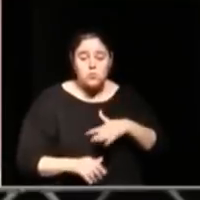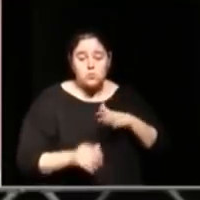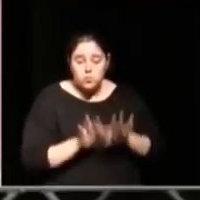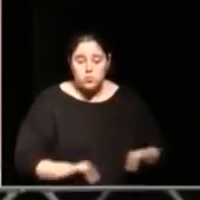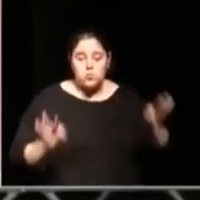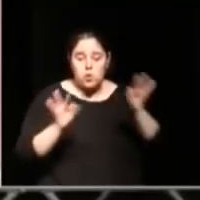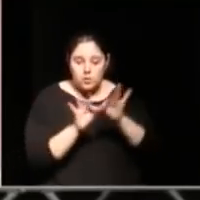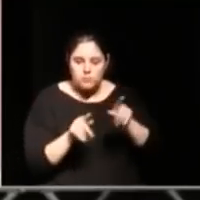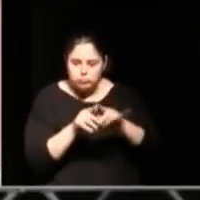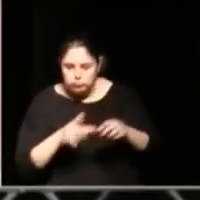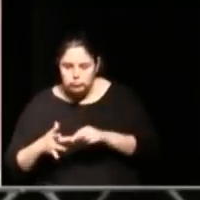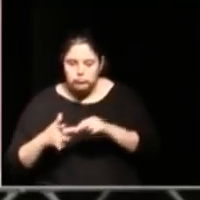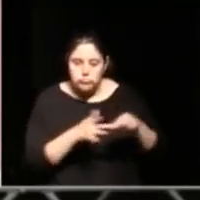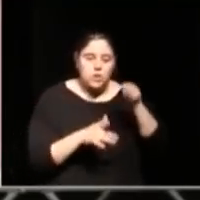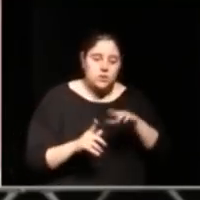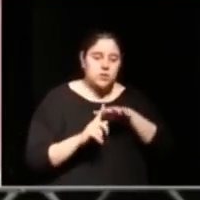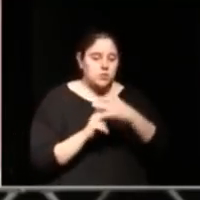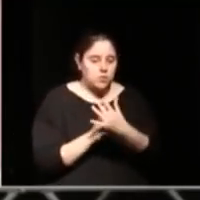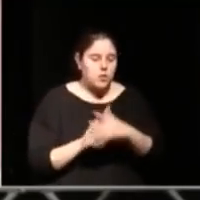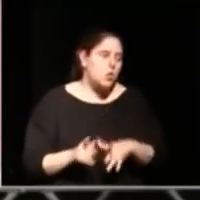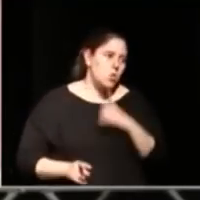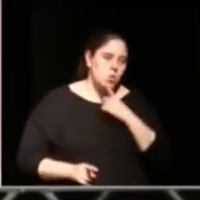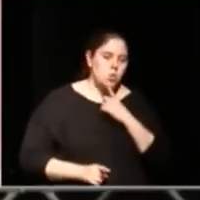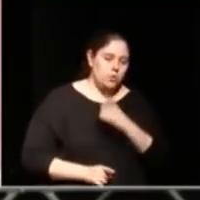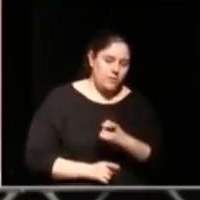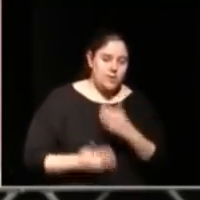en las circunstancias más difíciles.